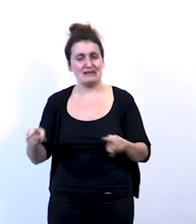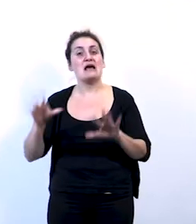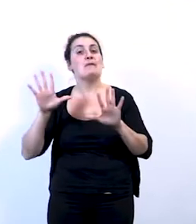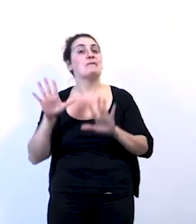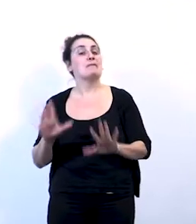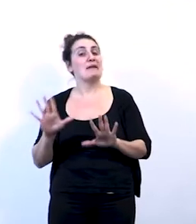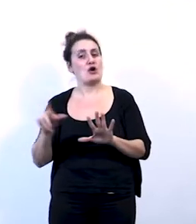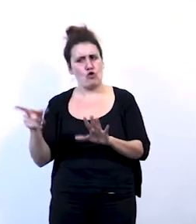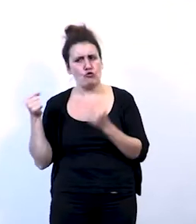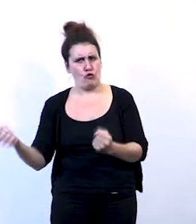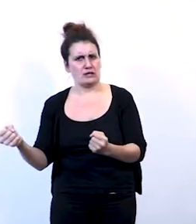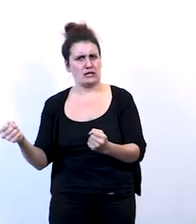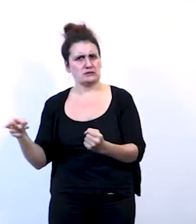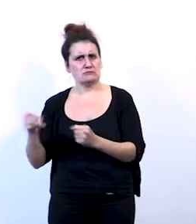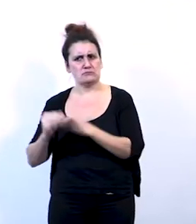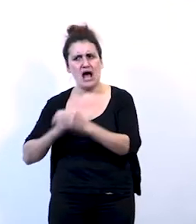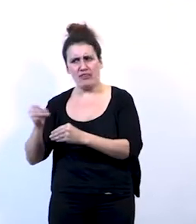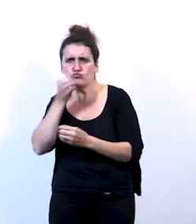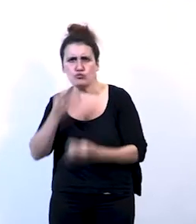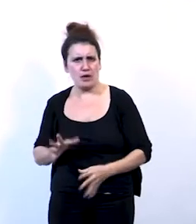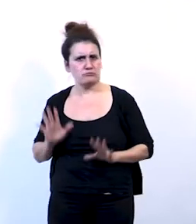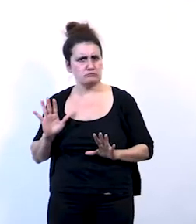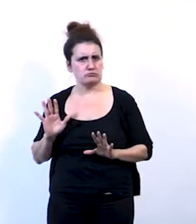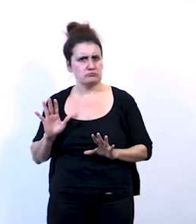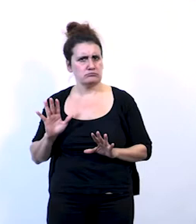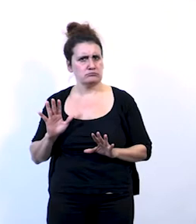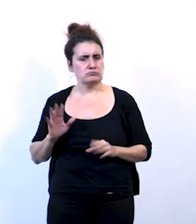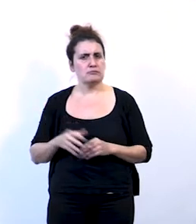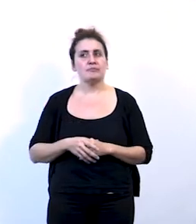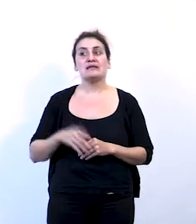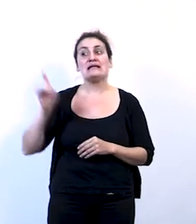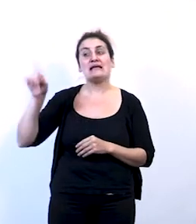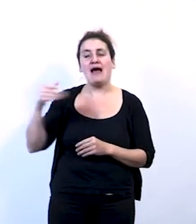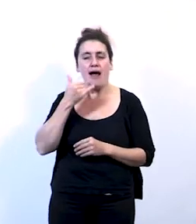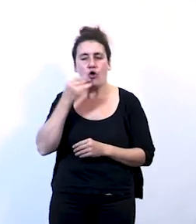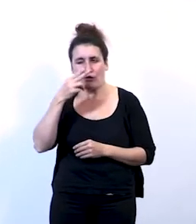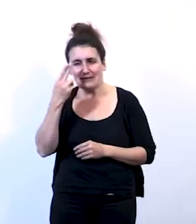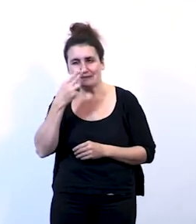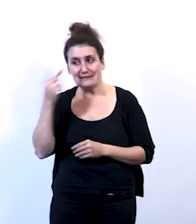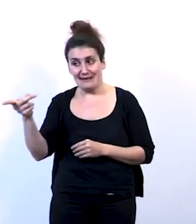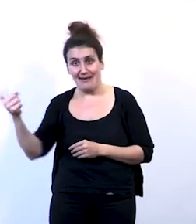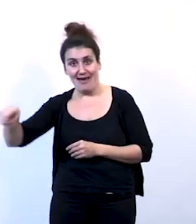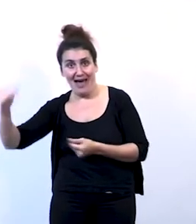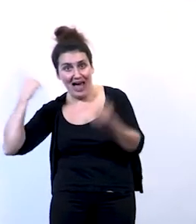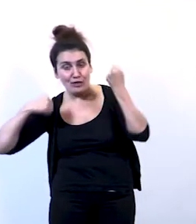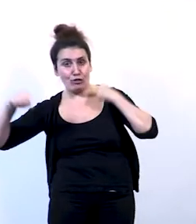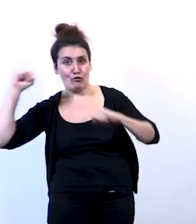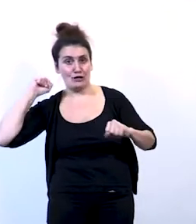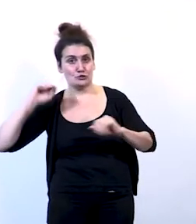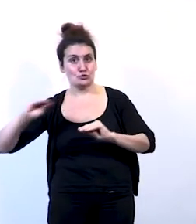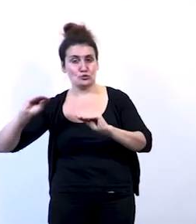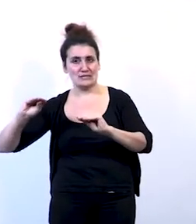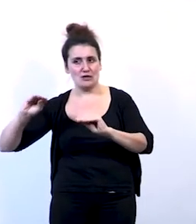pero son fuertes, lo hacen bastante bien y tienen algo muy interesante. Sus acciones